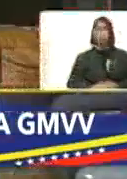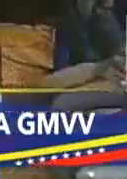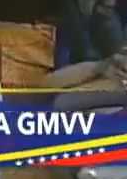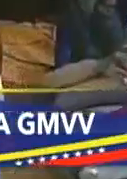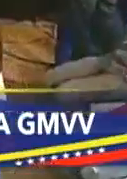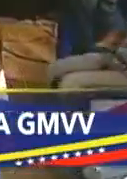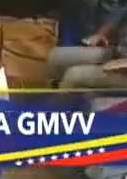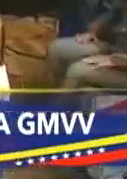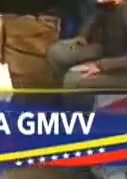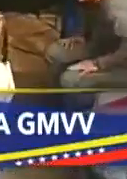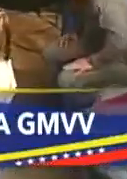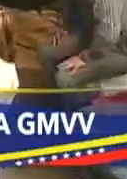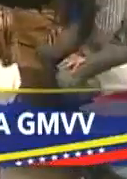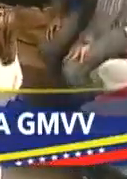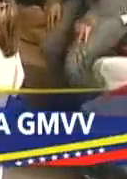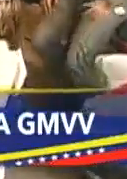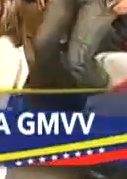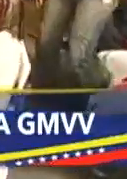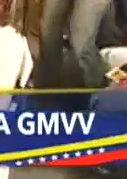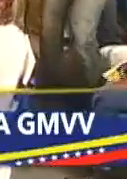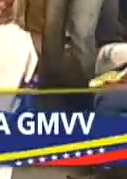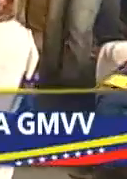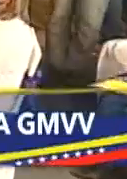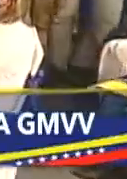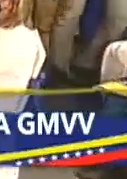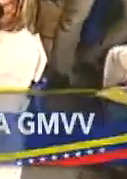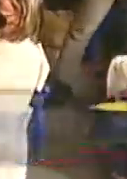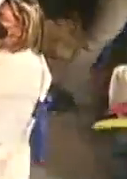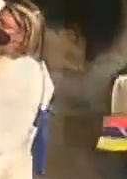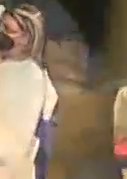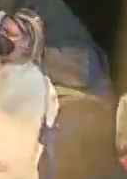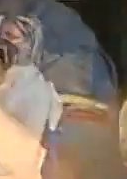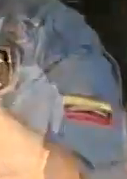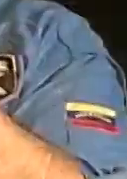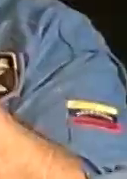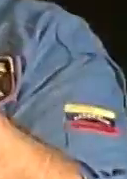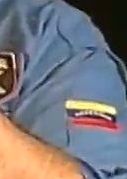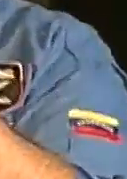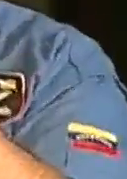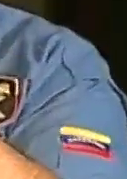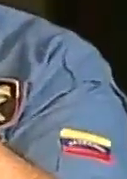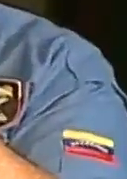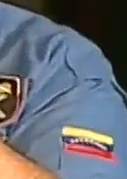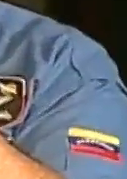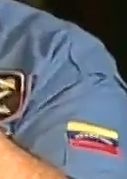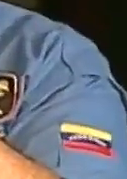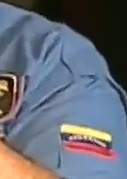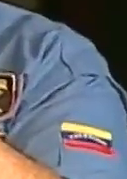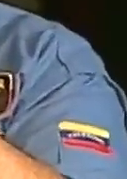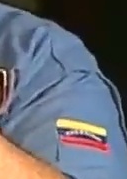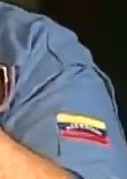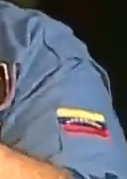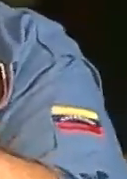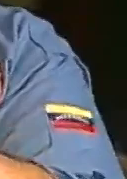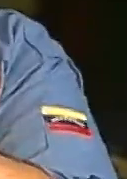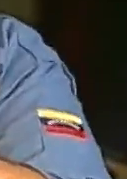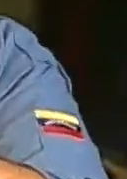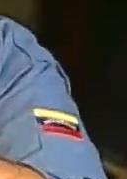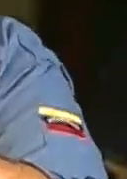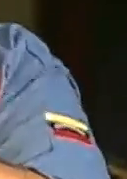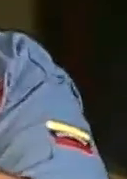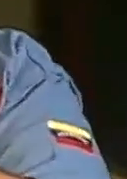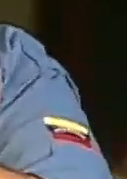Gracias, gracias. En mi barrio, el empedrado parroquia Santa Lucía, había una barbería que